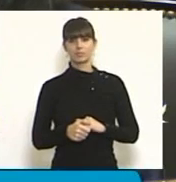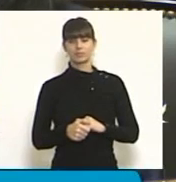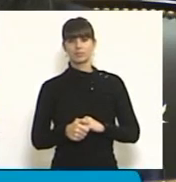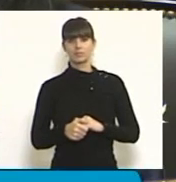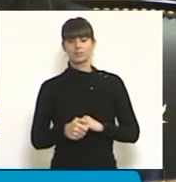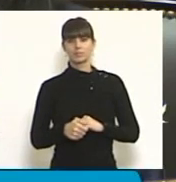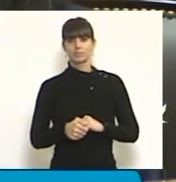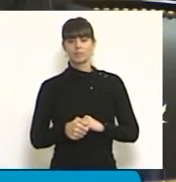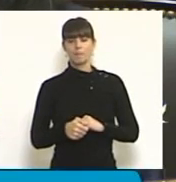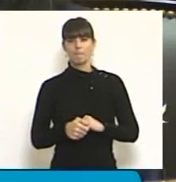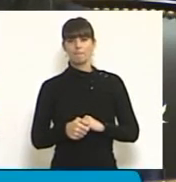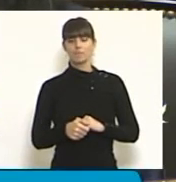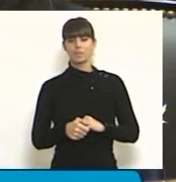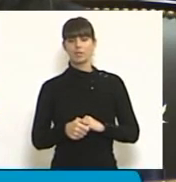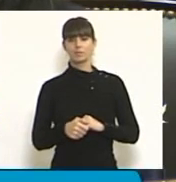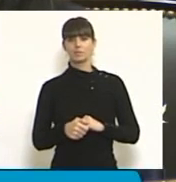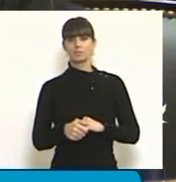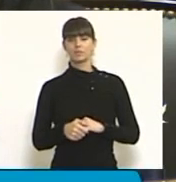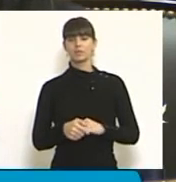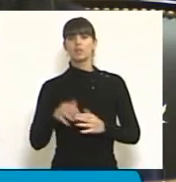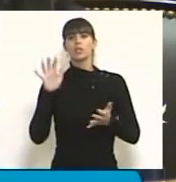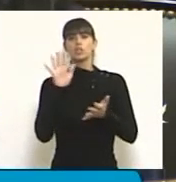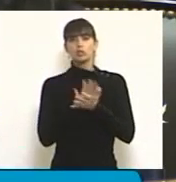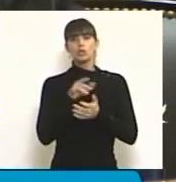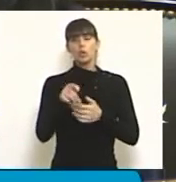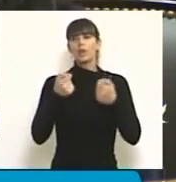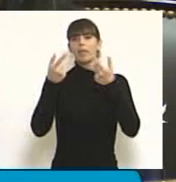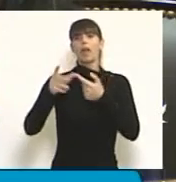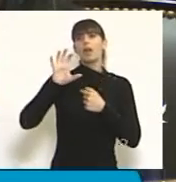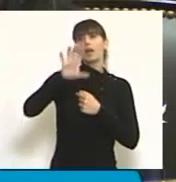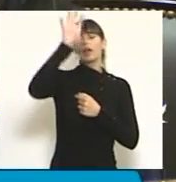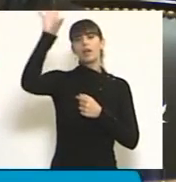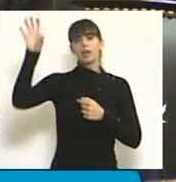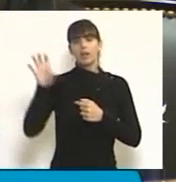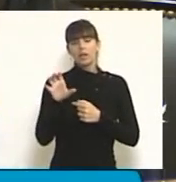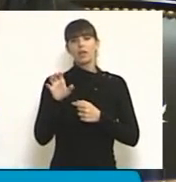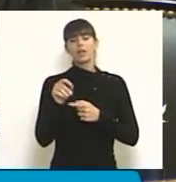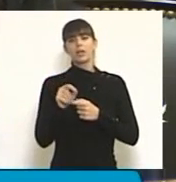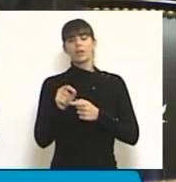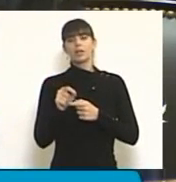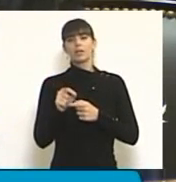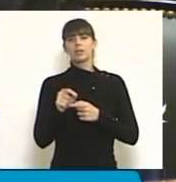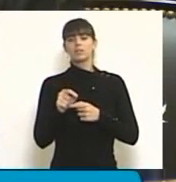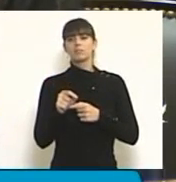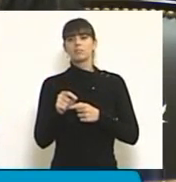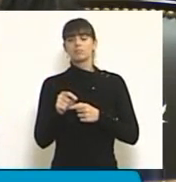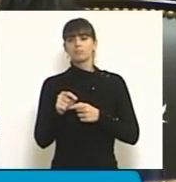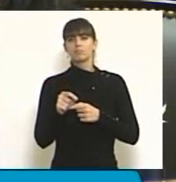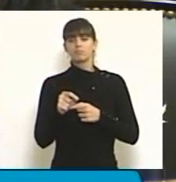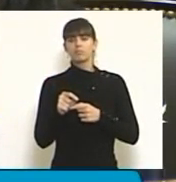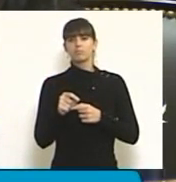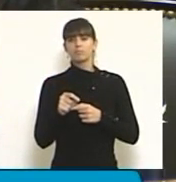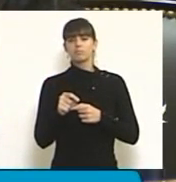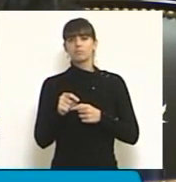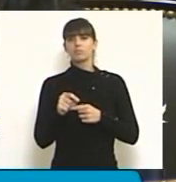que, por supuesto, en esta dinámica de federalismo que está en vías de extinción, no se presenta